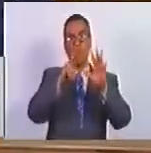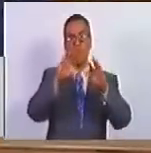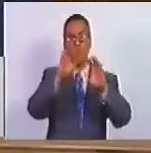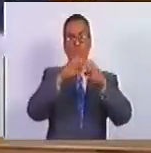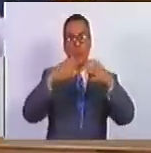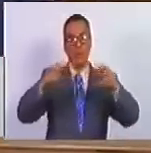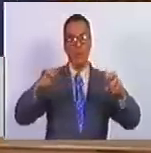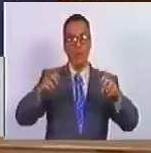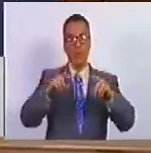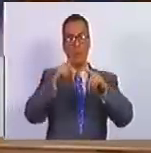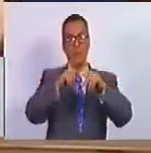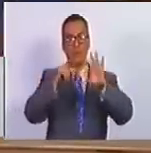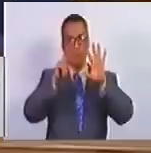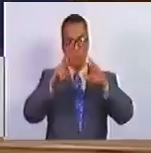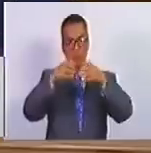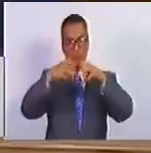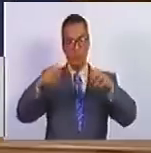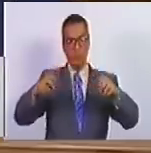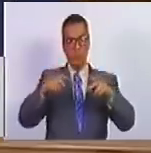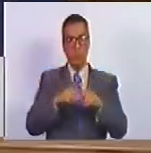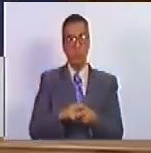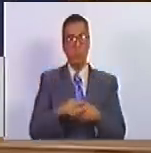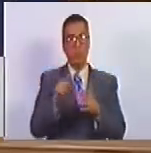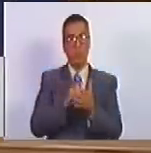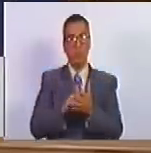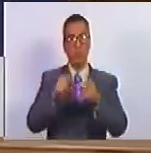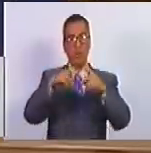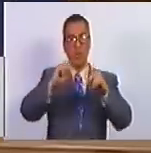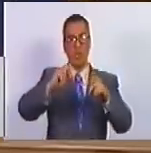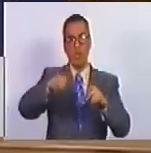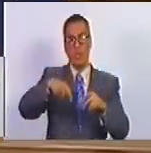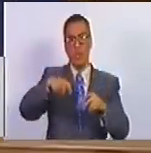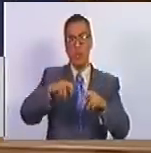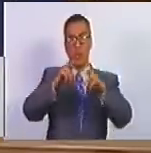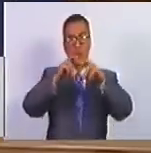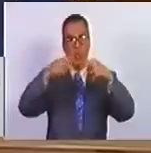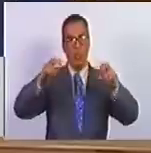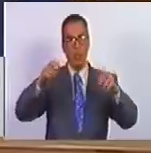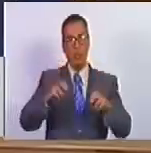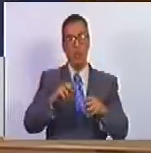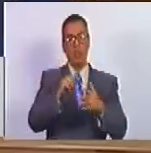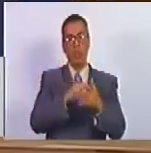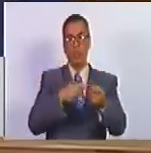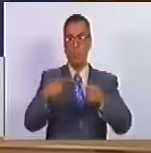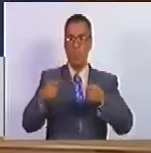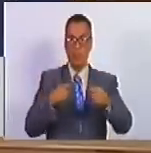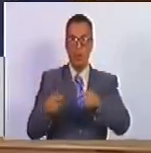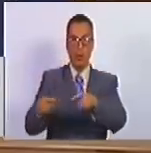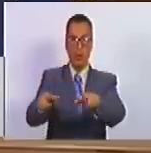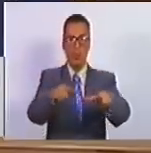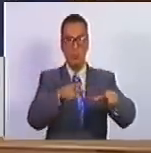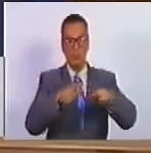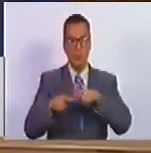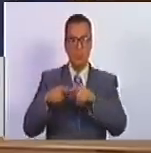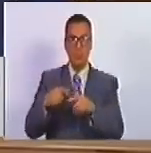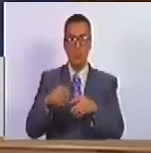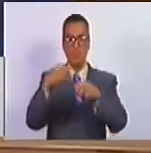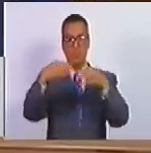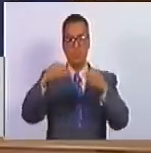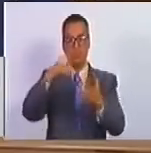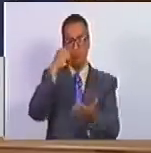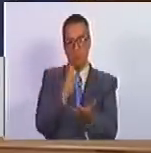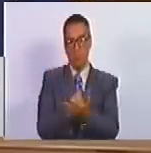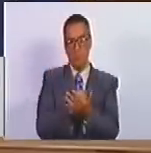queda redactado en los siguientes términos. Acápite, capítulo 7. Armonización en materia de papel